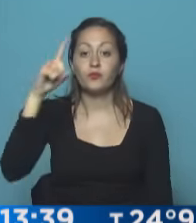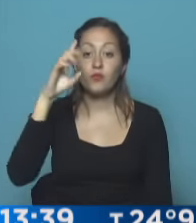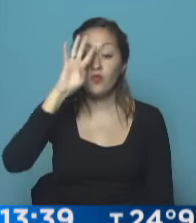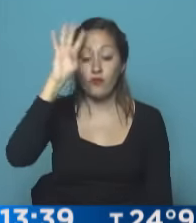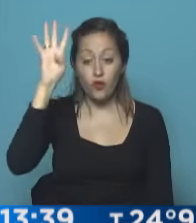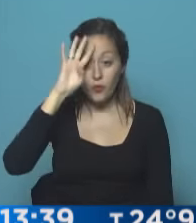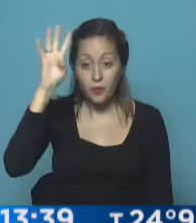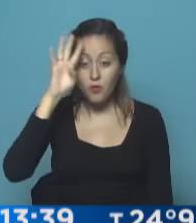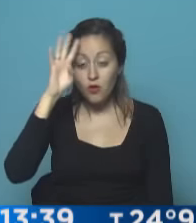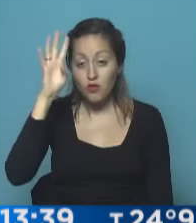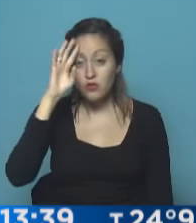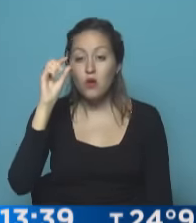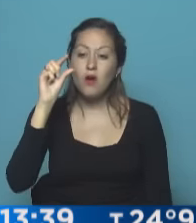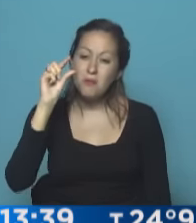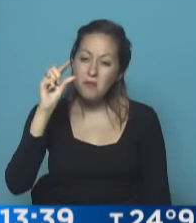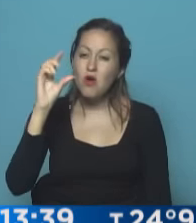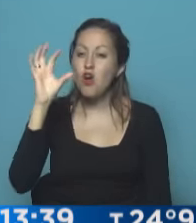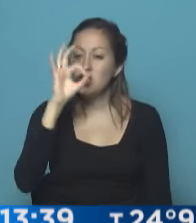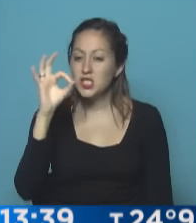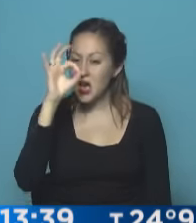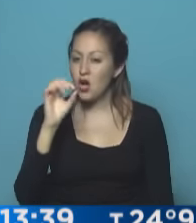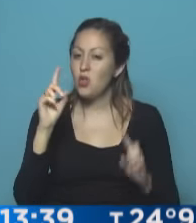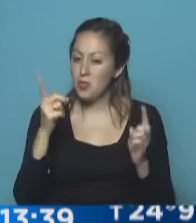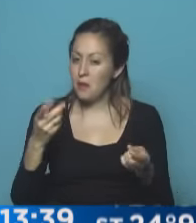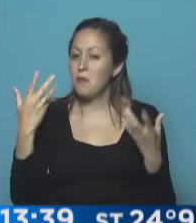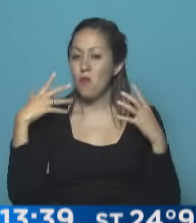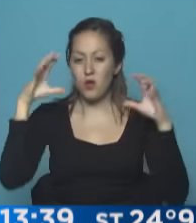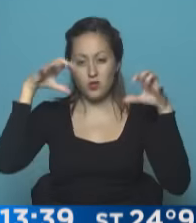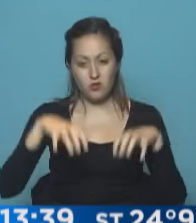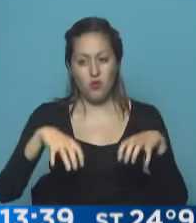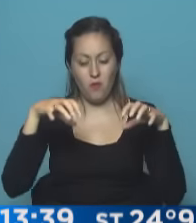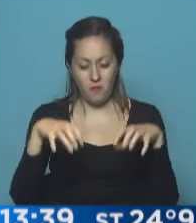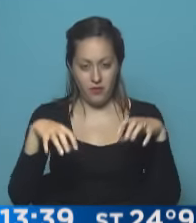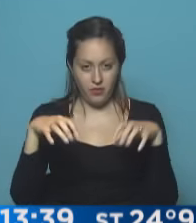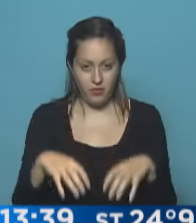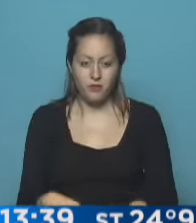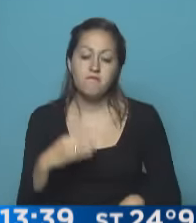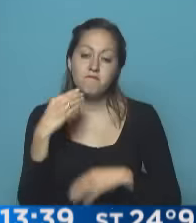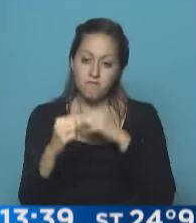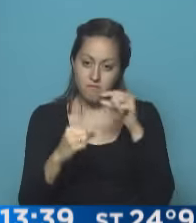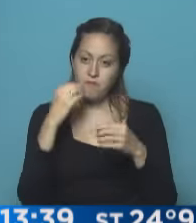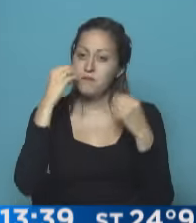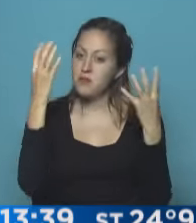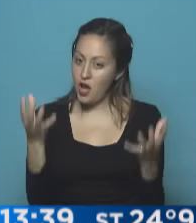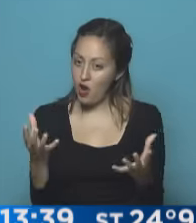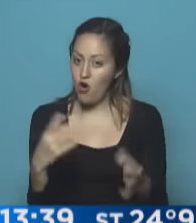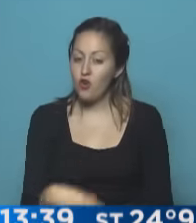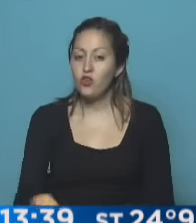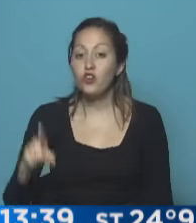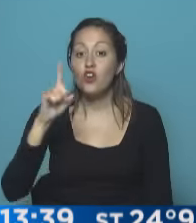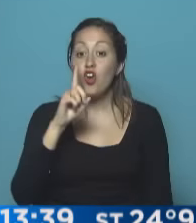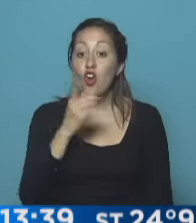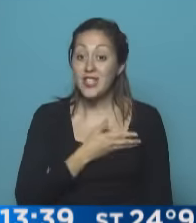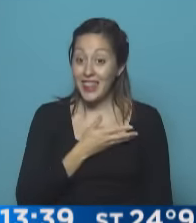y de manera muy aislada en Chaco, alguna tormentita todavía es probable, pero va a mejorar. Norte de Santa Fe